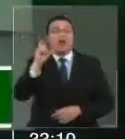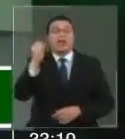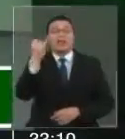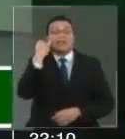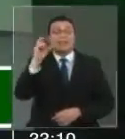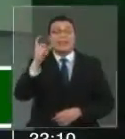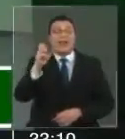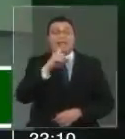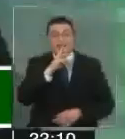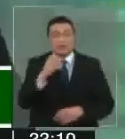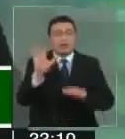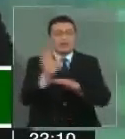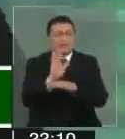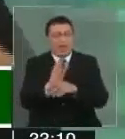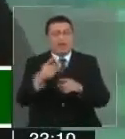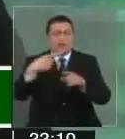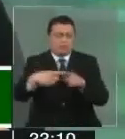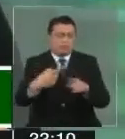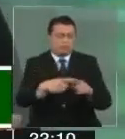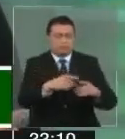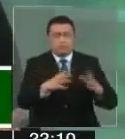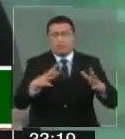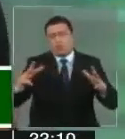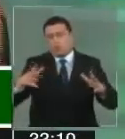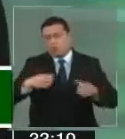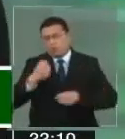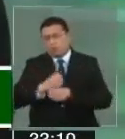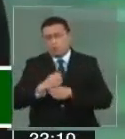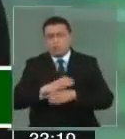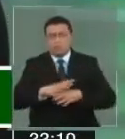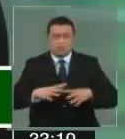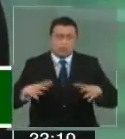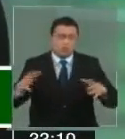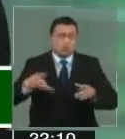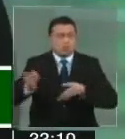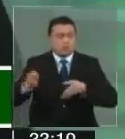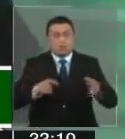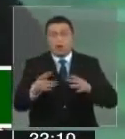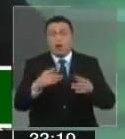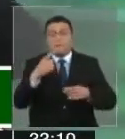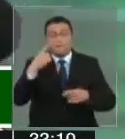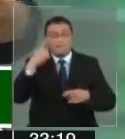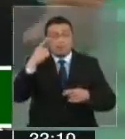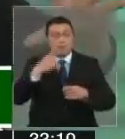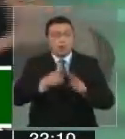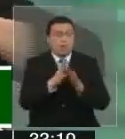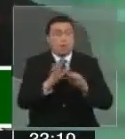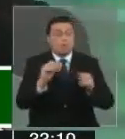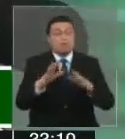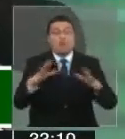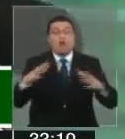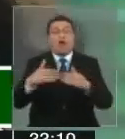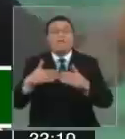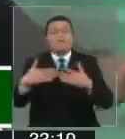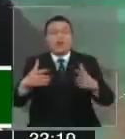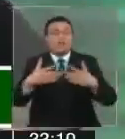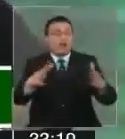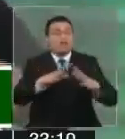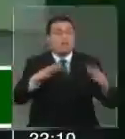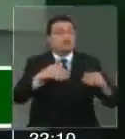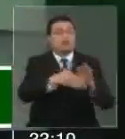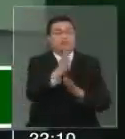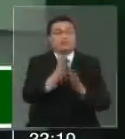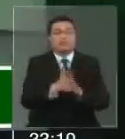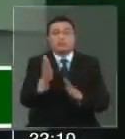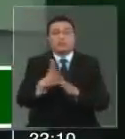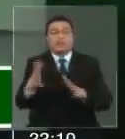muchos eventos, obras de teatro, una vida muy tribal, pero también muy afuera. La vida se descifraba afuera